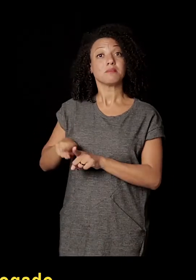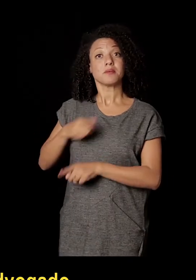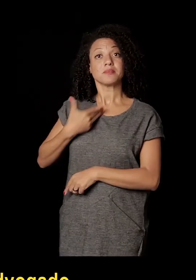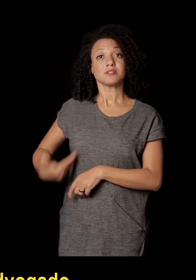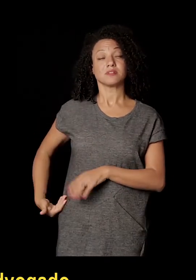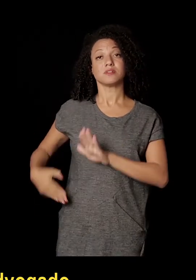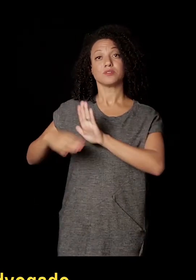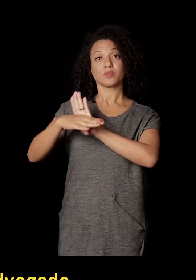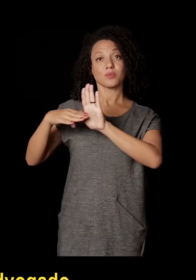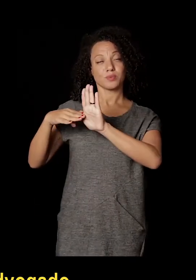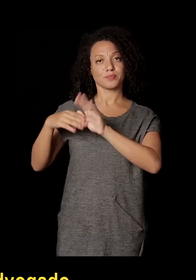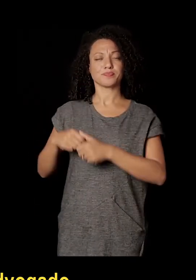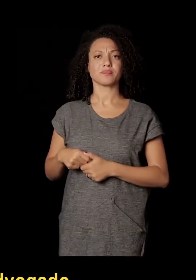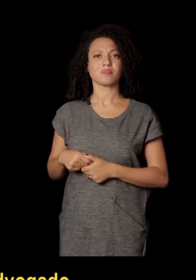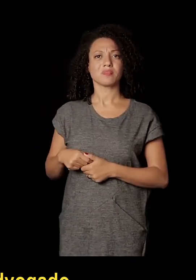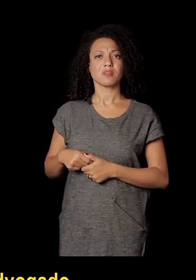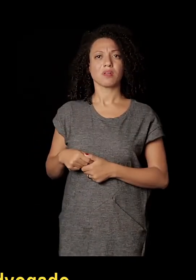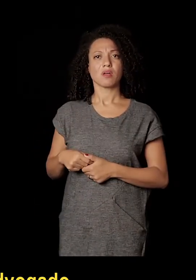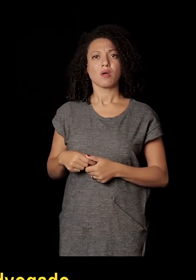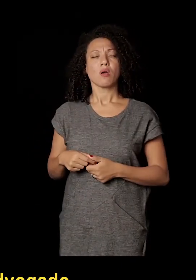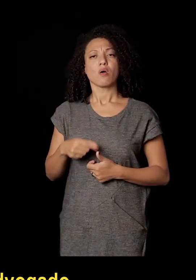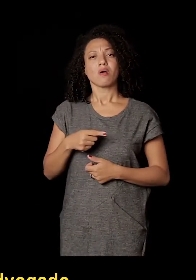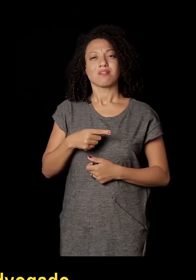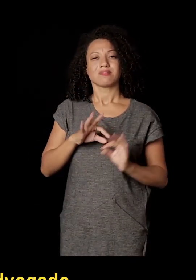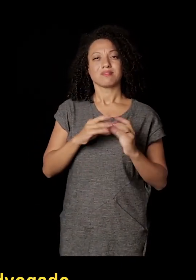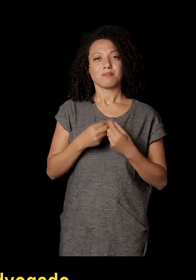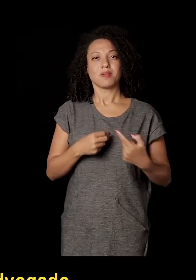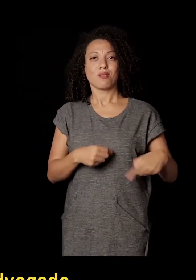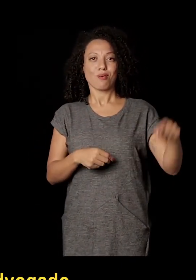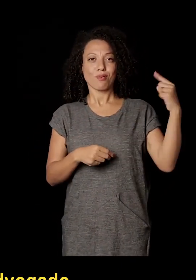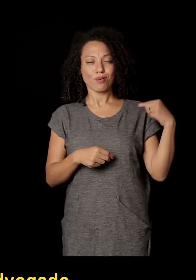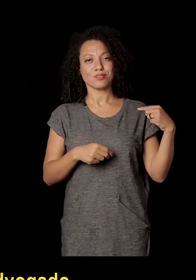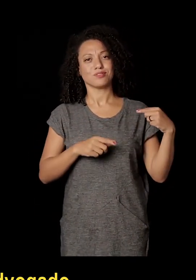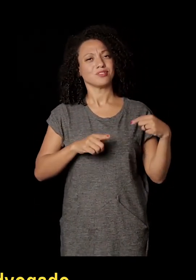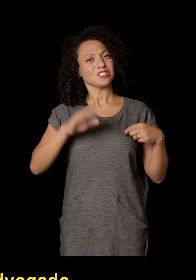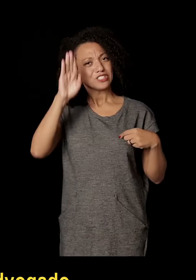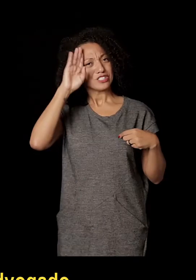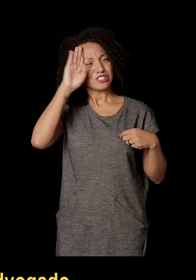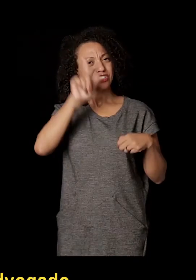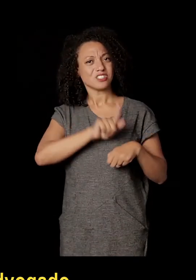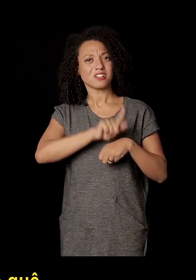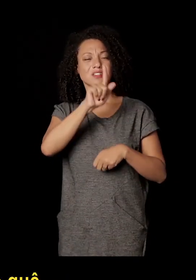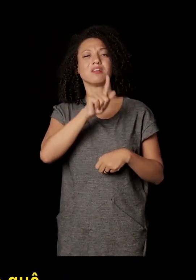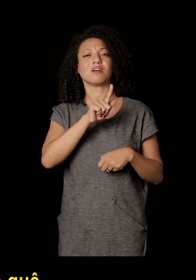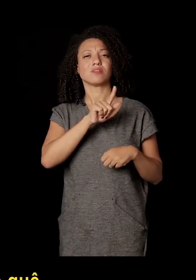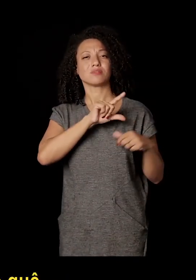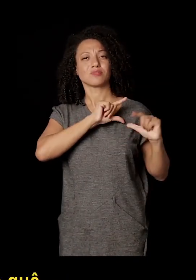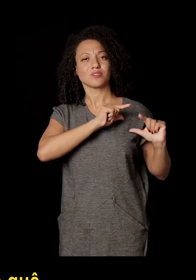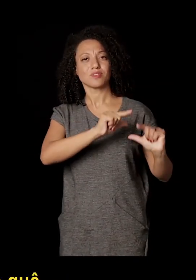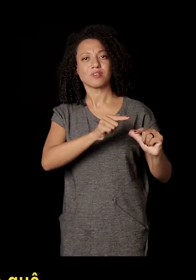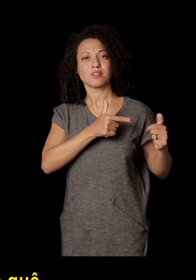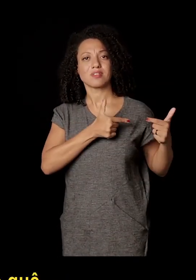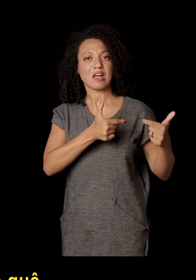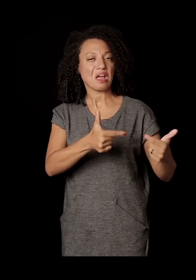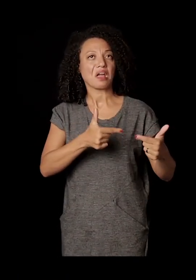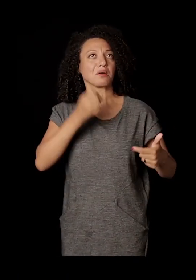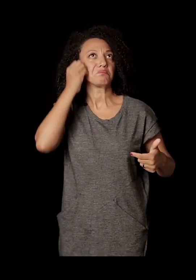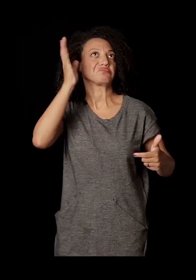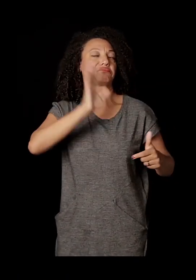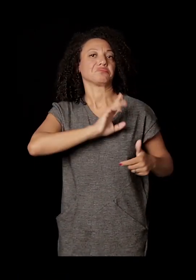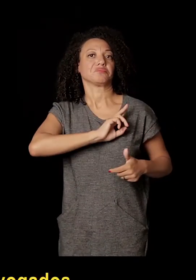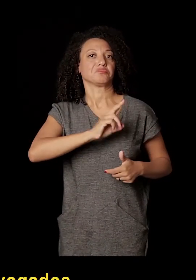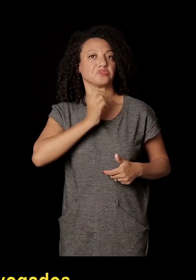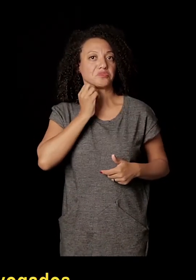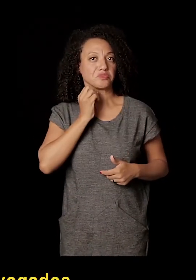Ecuador. Mi otro bisabuelo había sido abogado y había sido el general de los ejércitos conservadores durante la guerra de no sé qué.